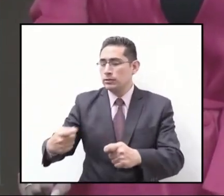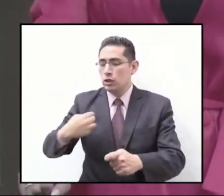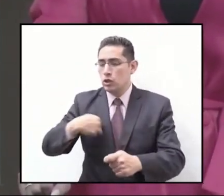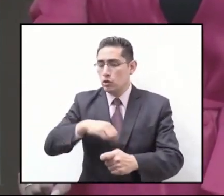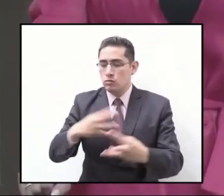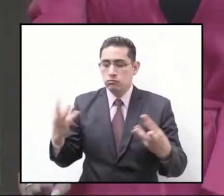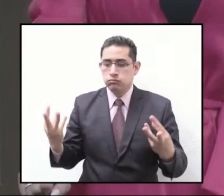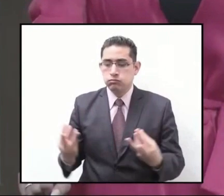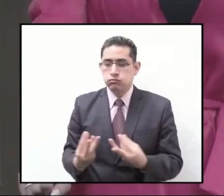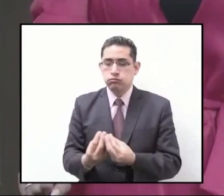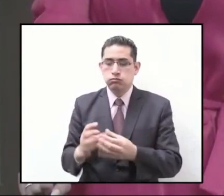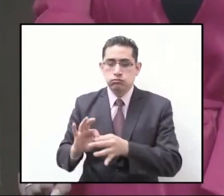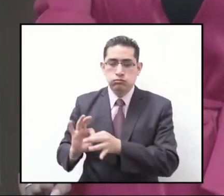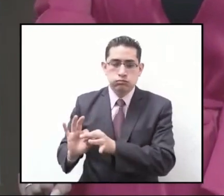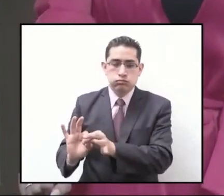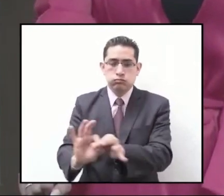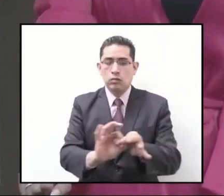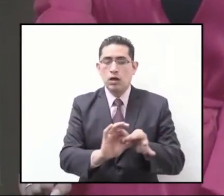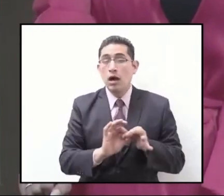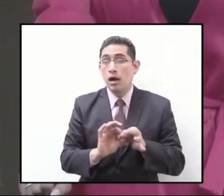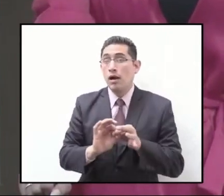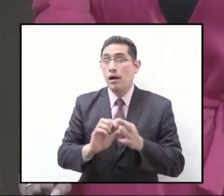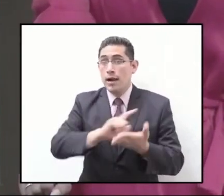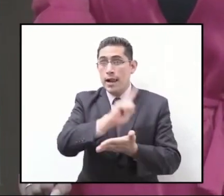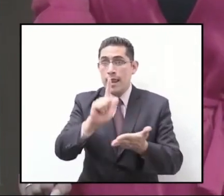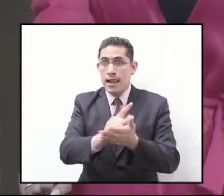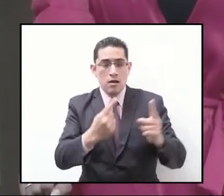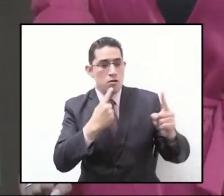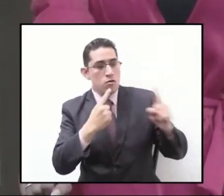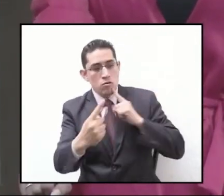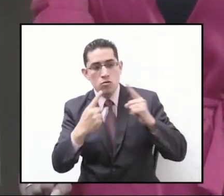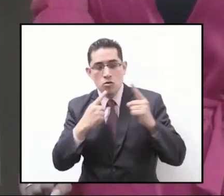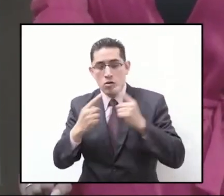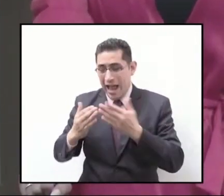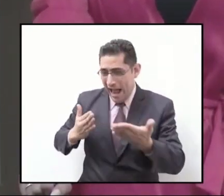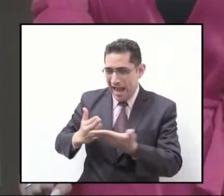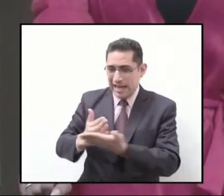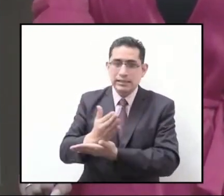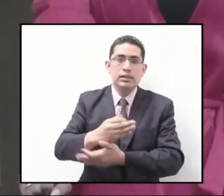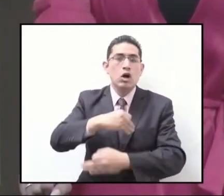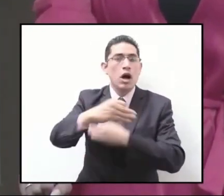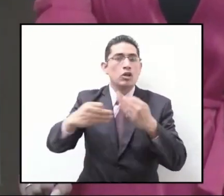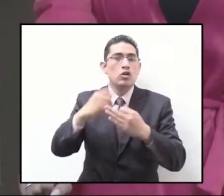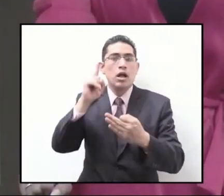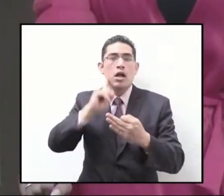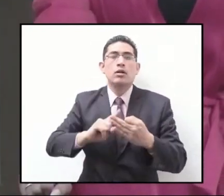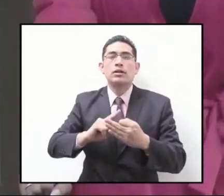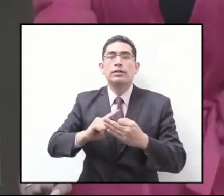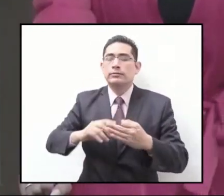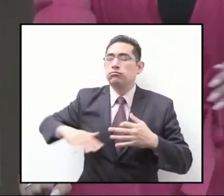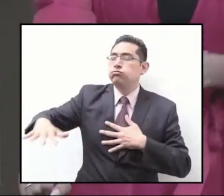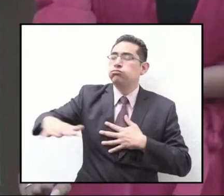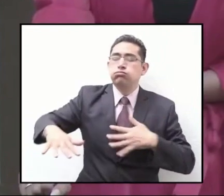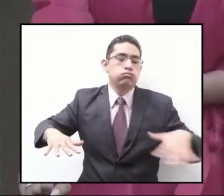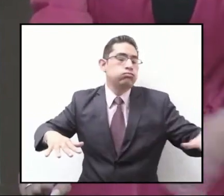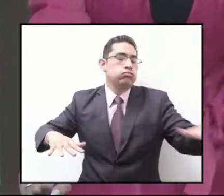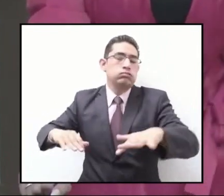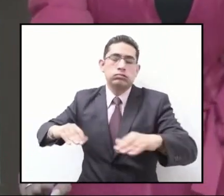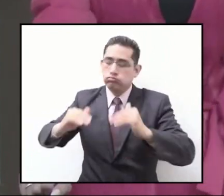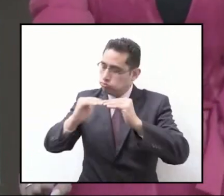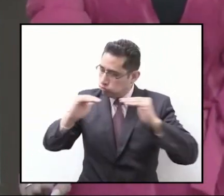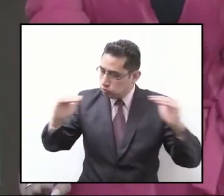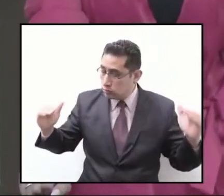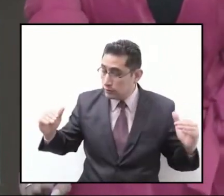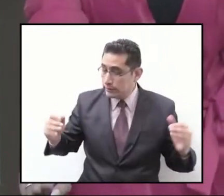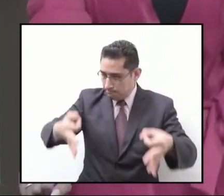legislar en favor de las poblanas asegurando su acceso pleno a los espacios de toma de decisiones y